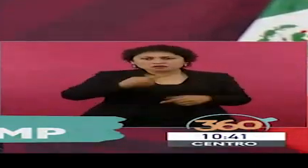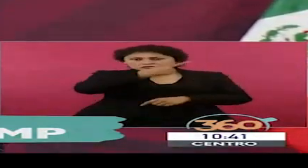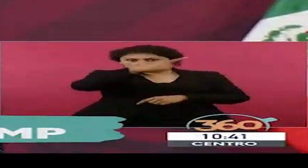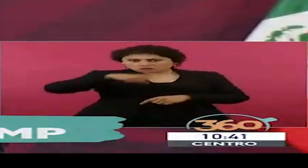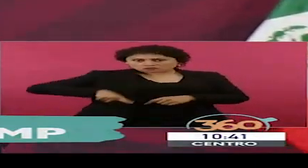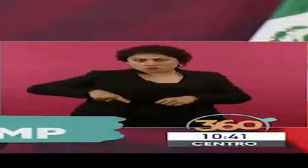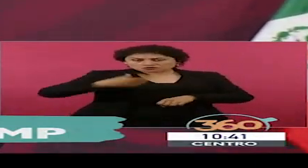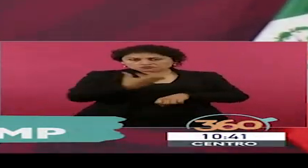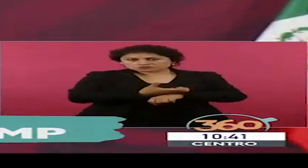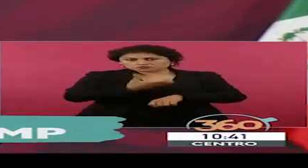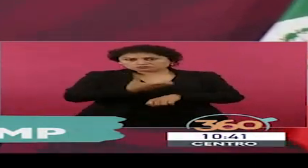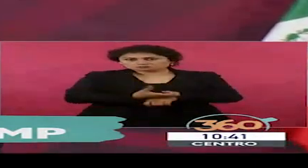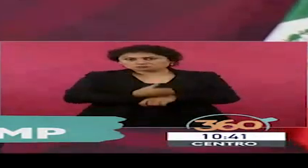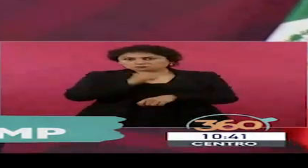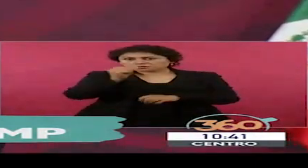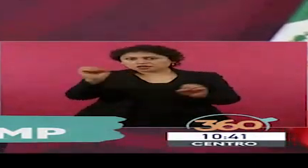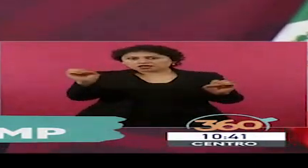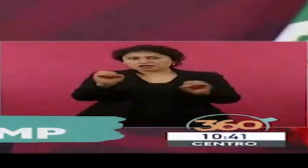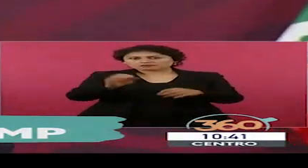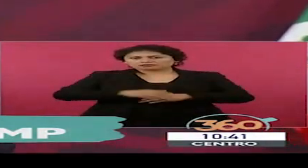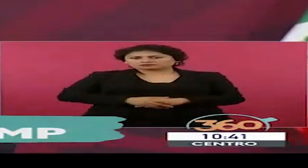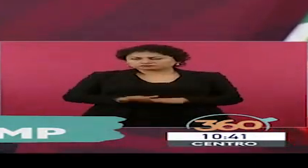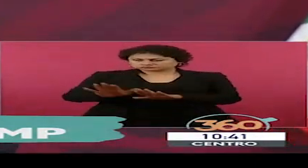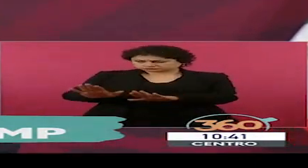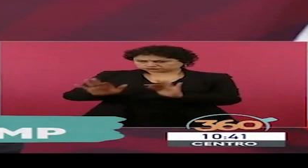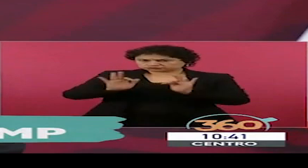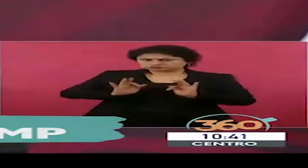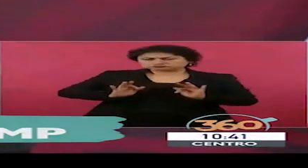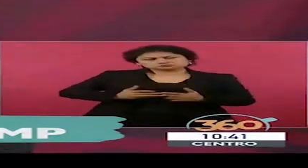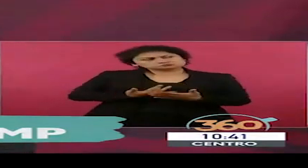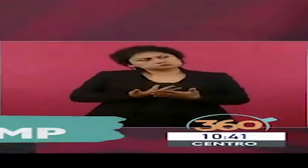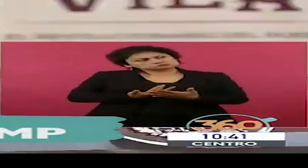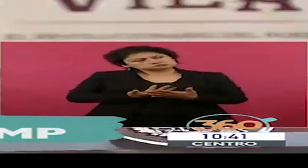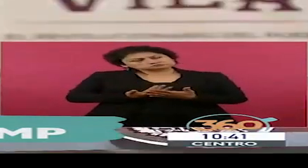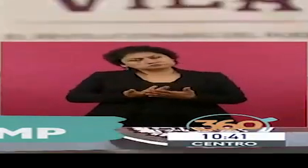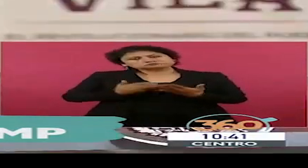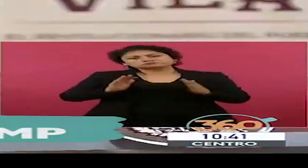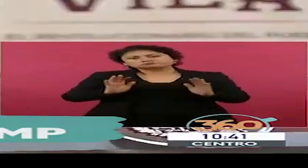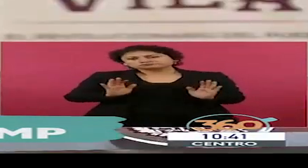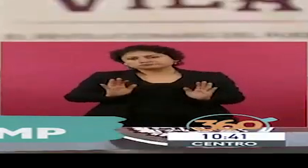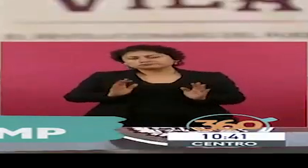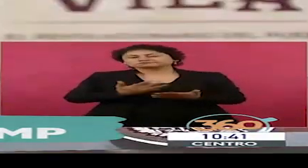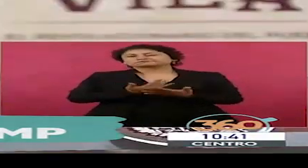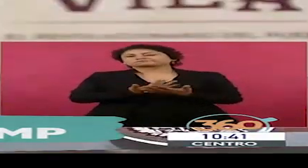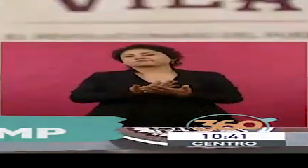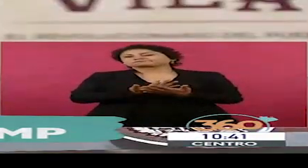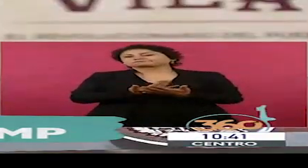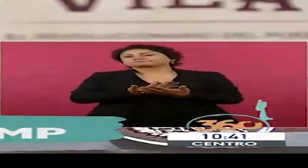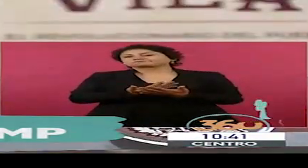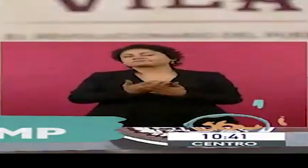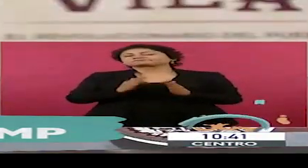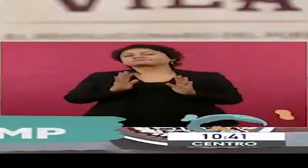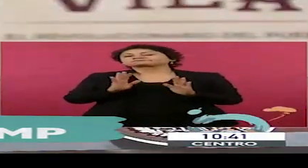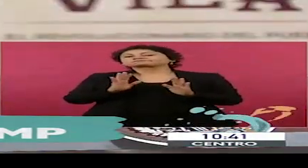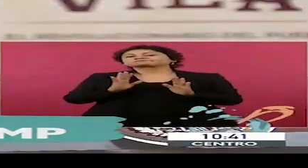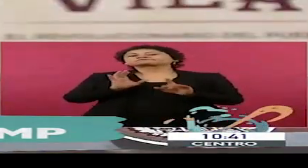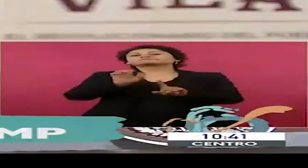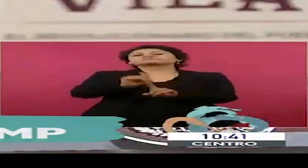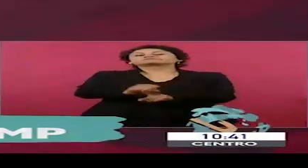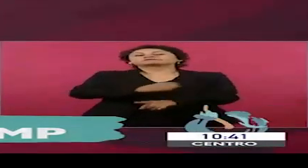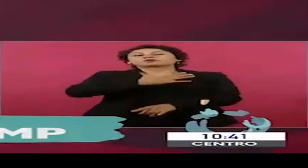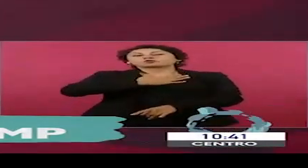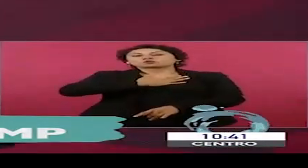de Estados Unidos vamos a esperar a ver este la justicia